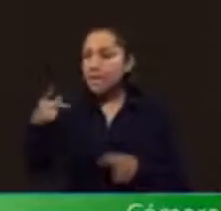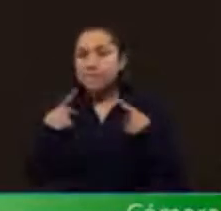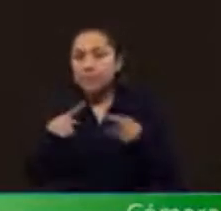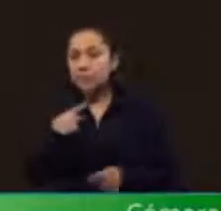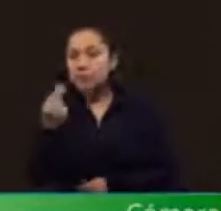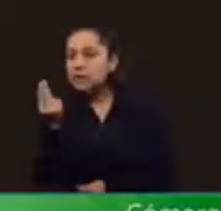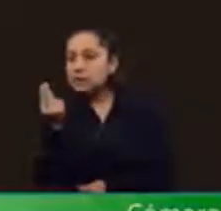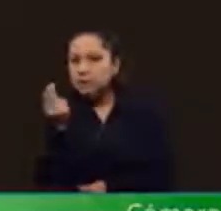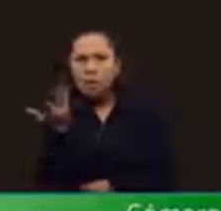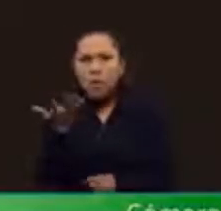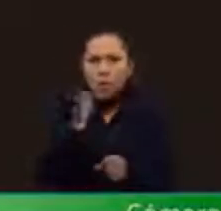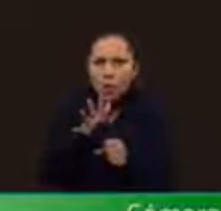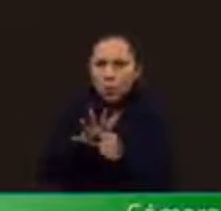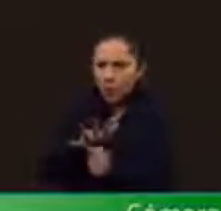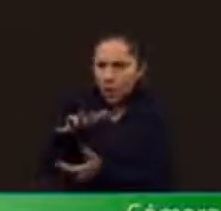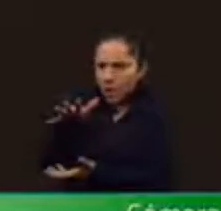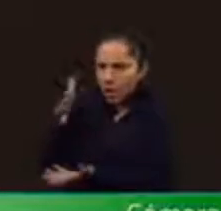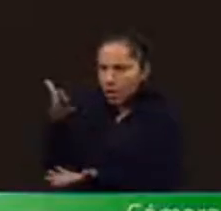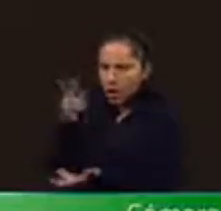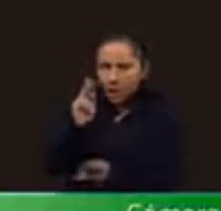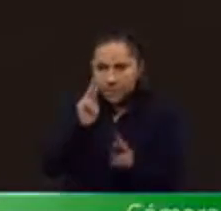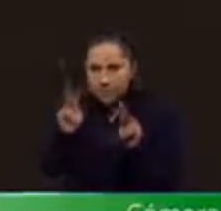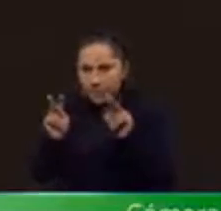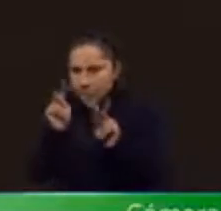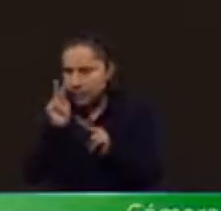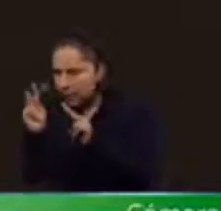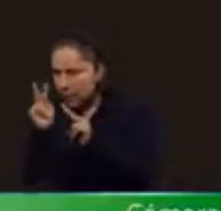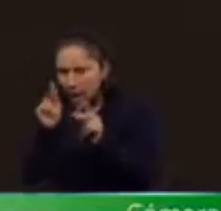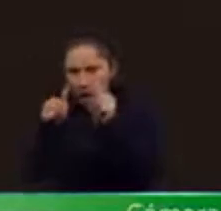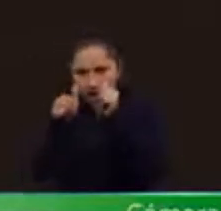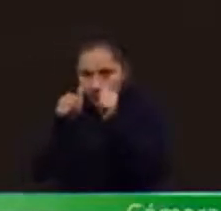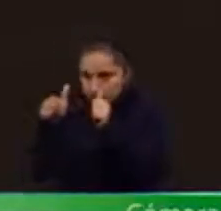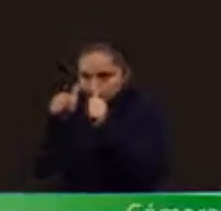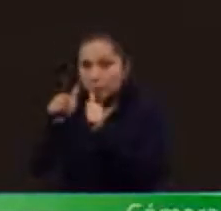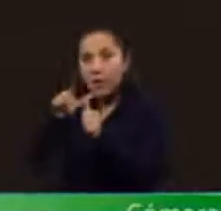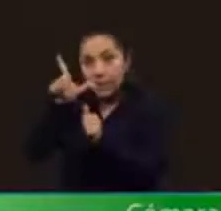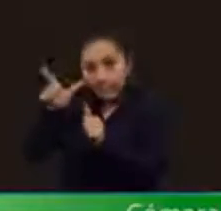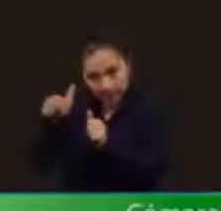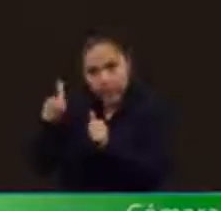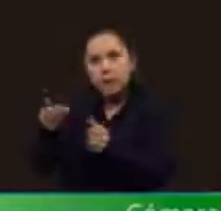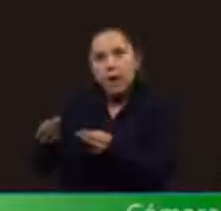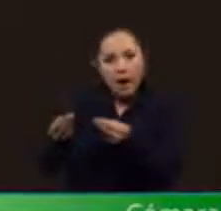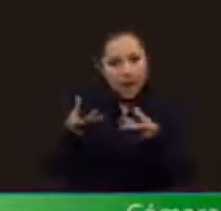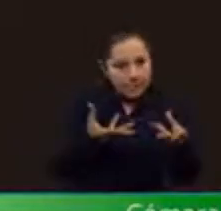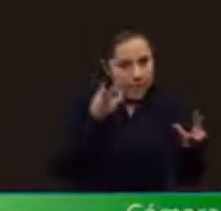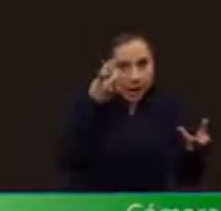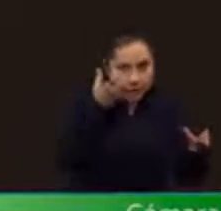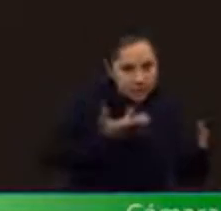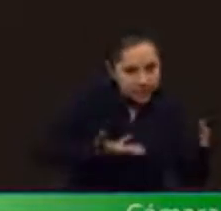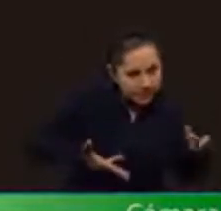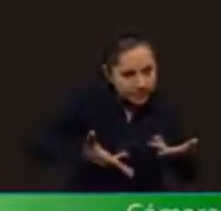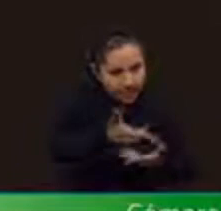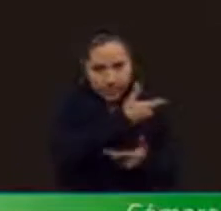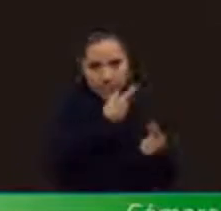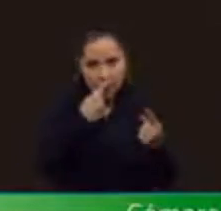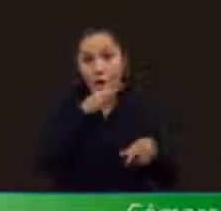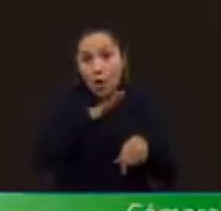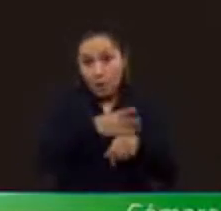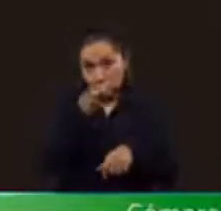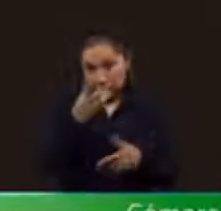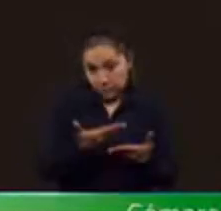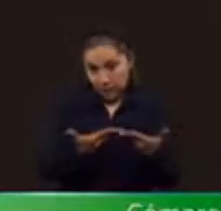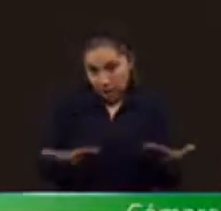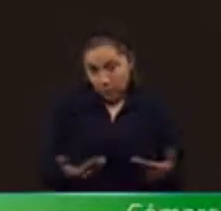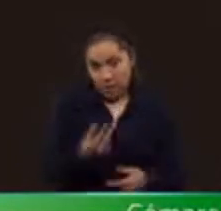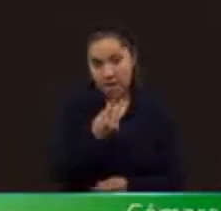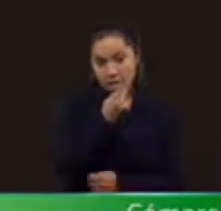para luego llevarlas al centro de la vida pública. Por ello, el día de hoy, a las 2:43